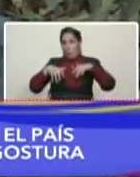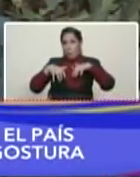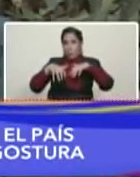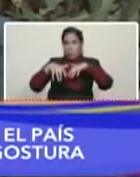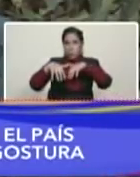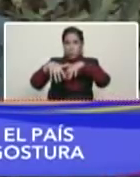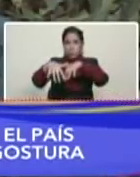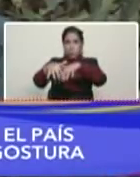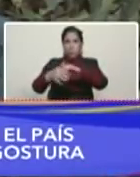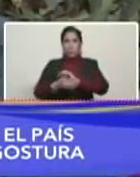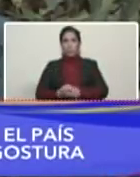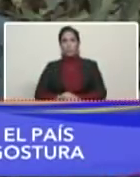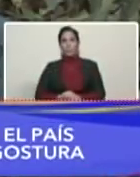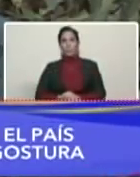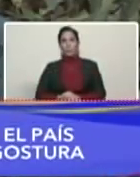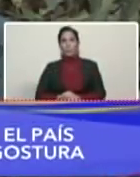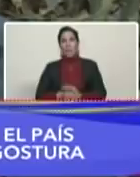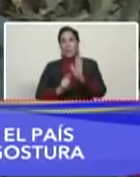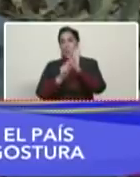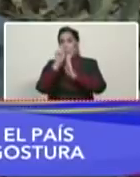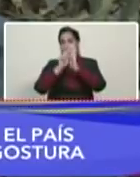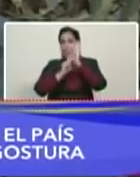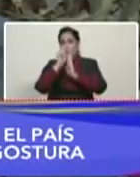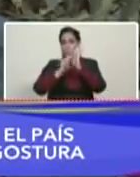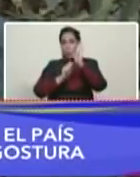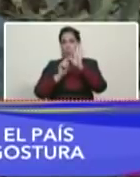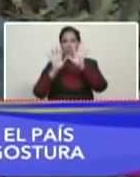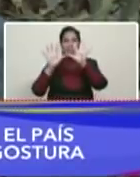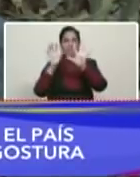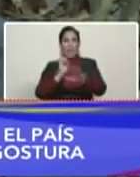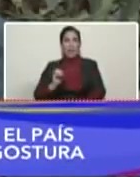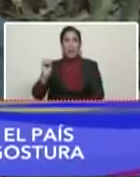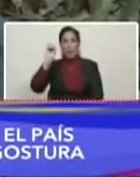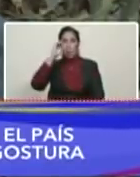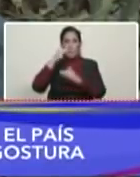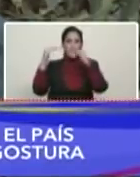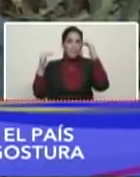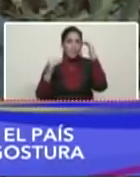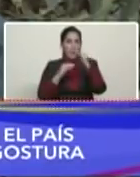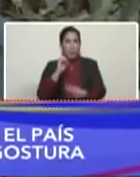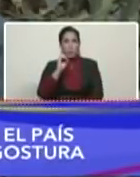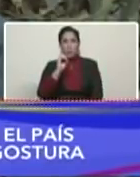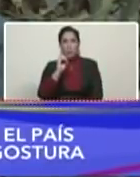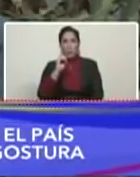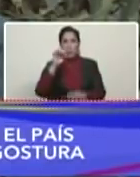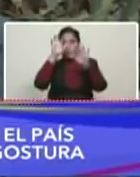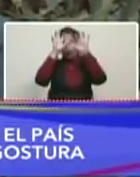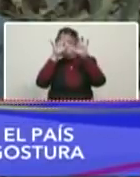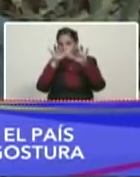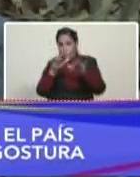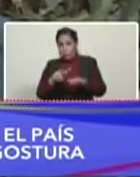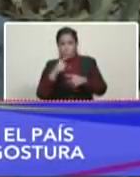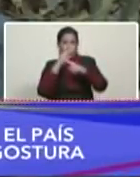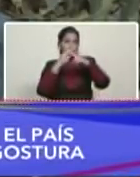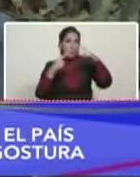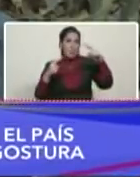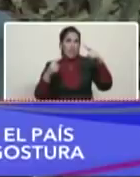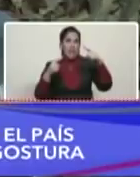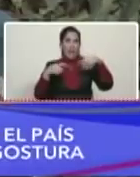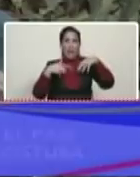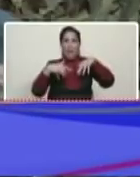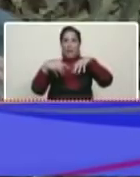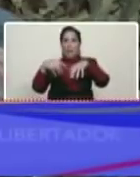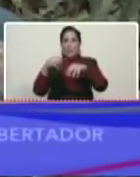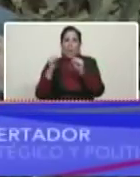con temperaturas a 10 grados bajo cero y nevadas. La mitad del ejército se congeló